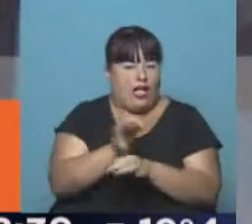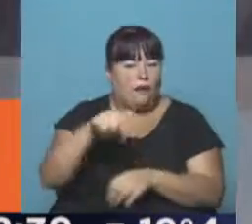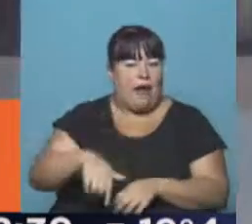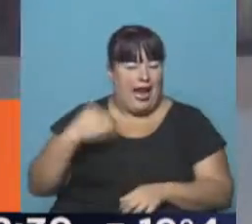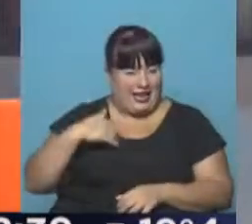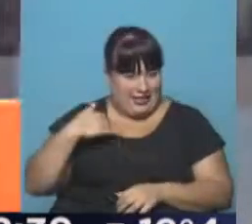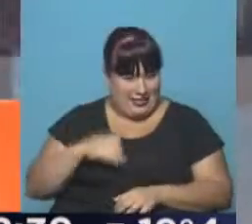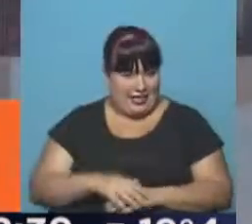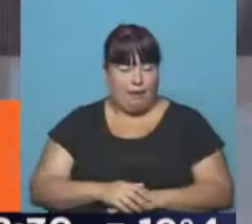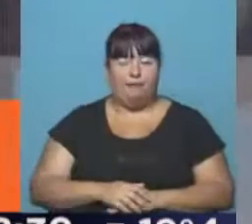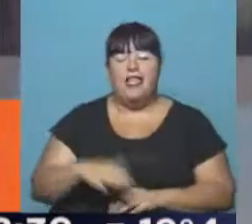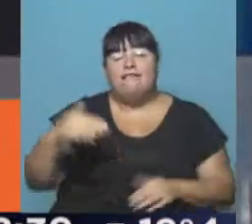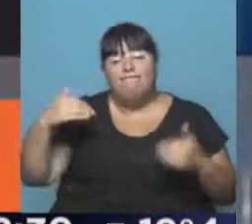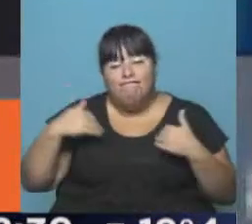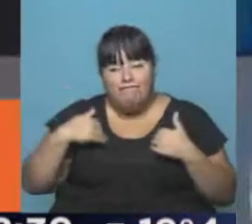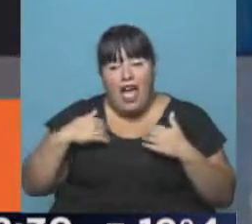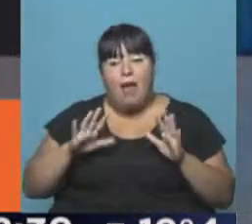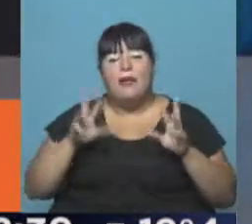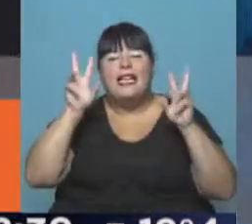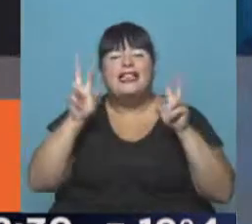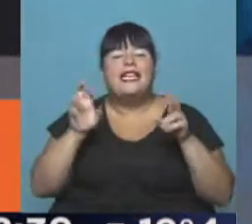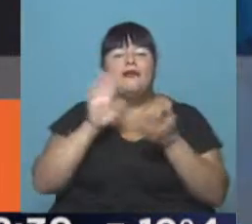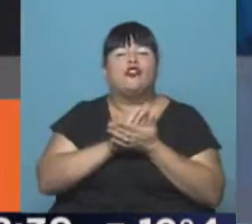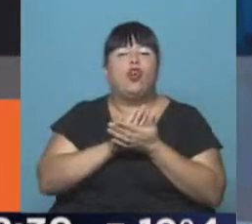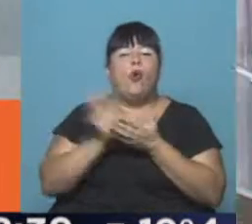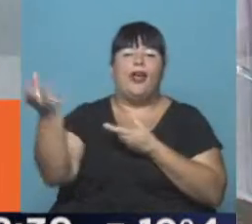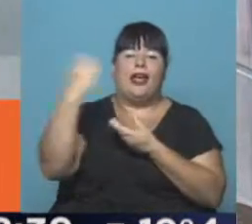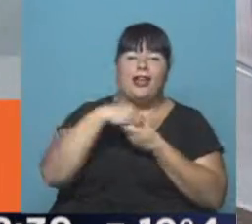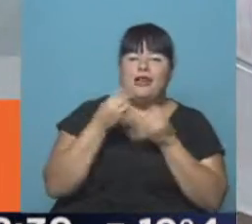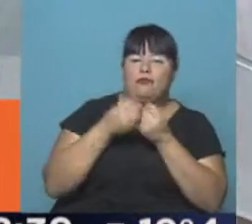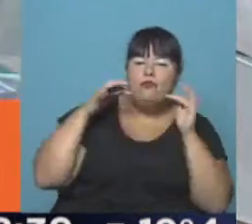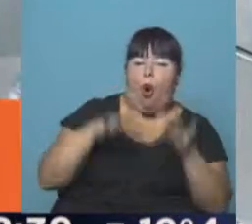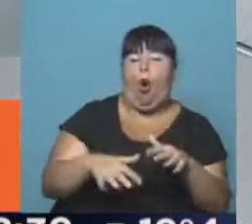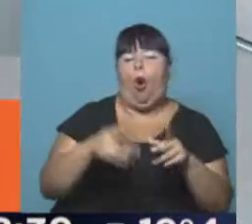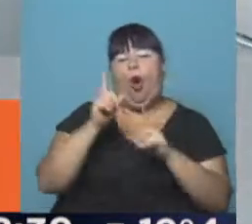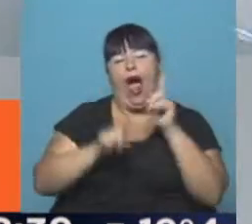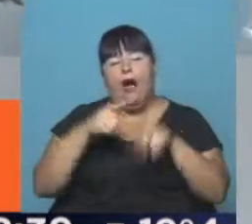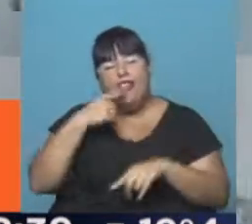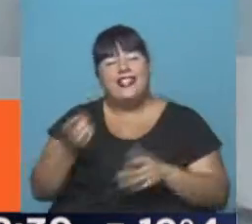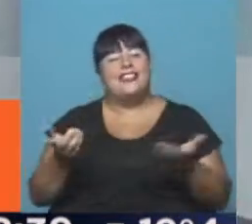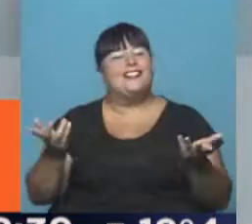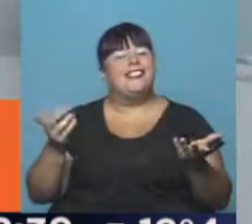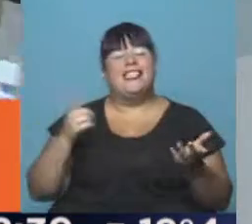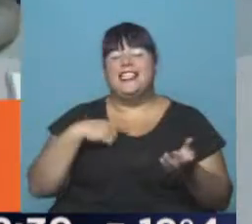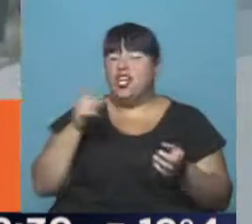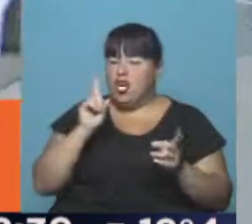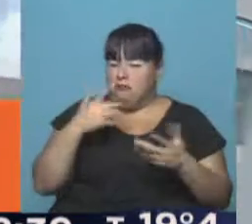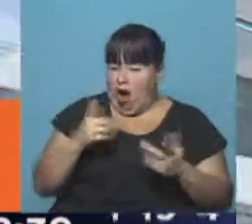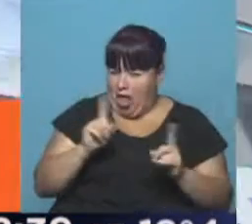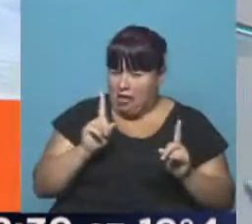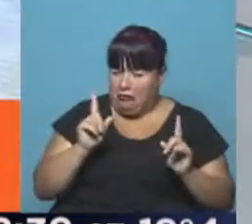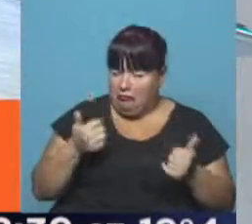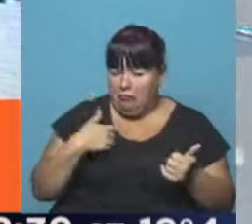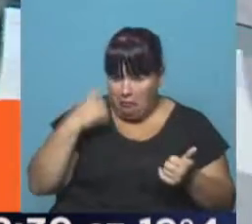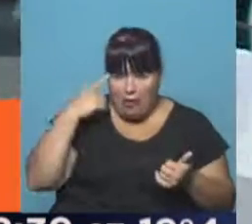este país. A mí la cuestión de la participación masiva, como muchas veces se plantea, no me molesta para nada,